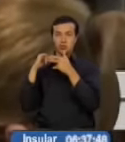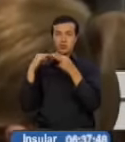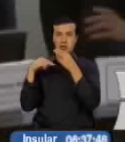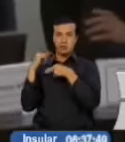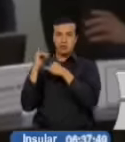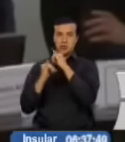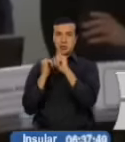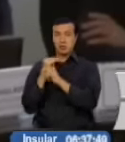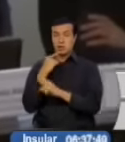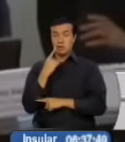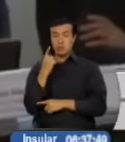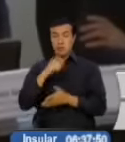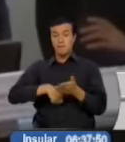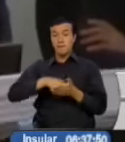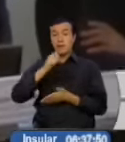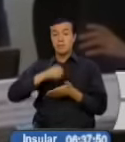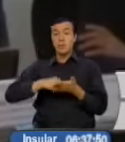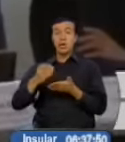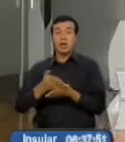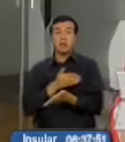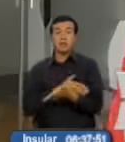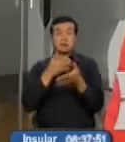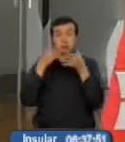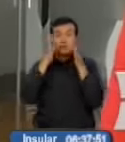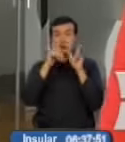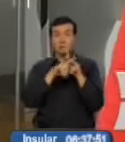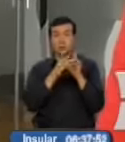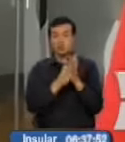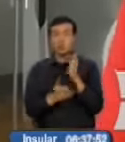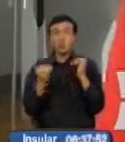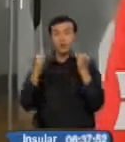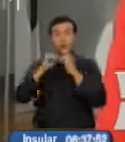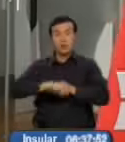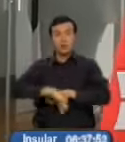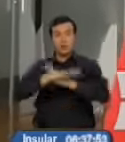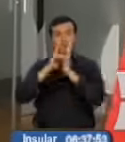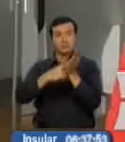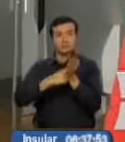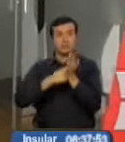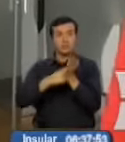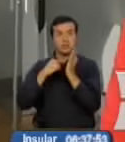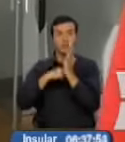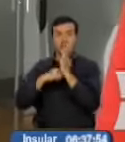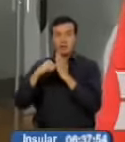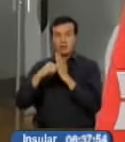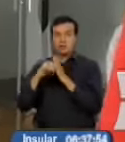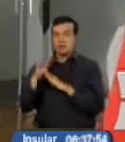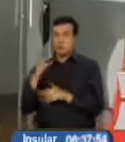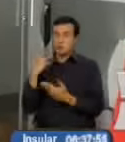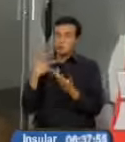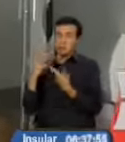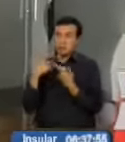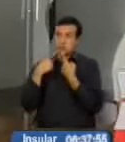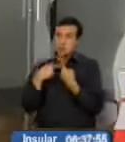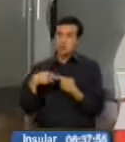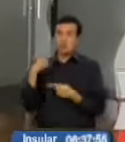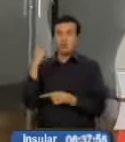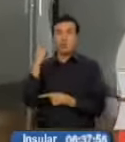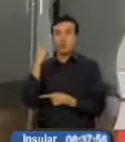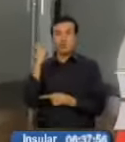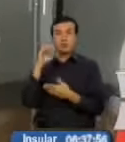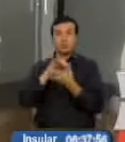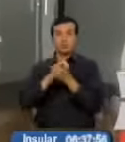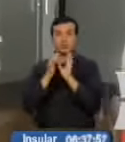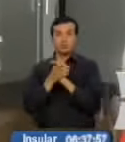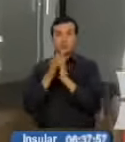ha confirmado que la firma se dará antes de diciembre. Esta mañana tuvimos una reunión informal con el ministro Casinelli y ha reafirmado que el 11 de